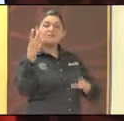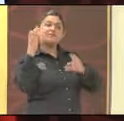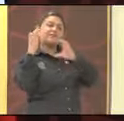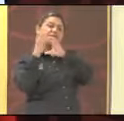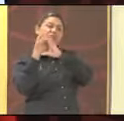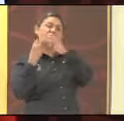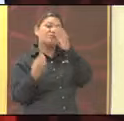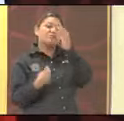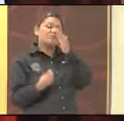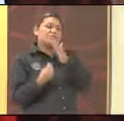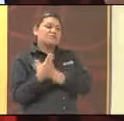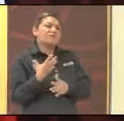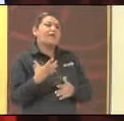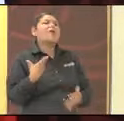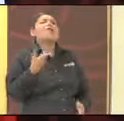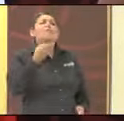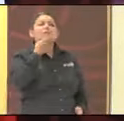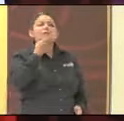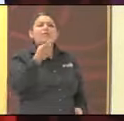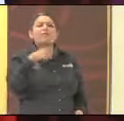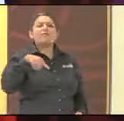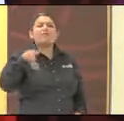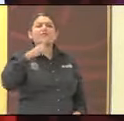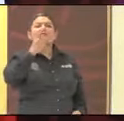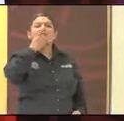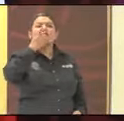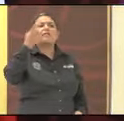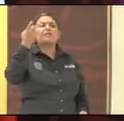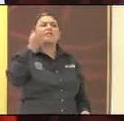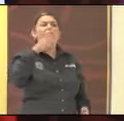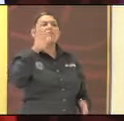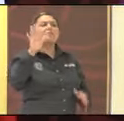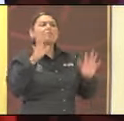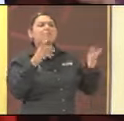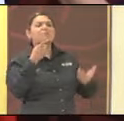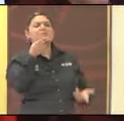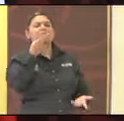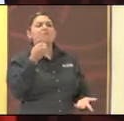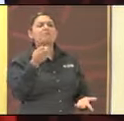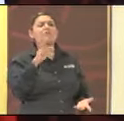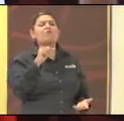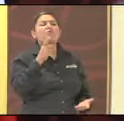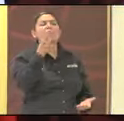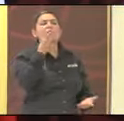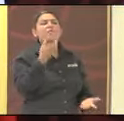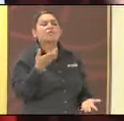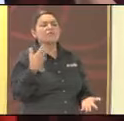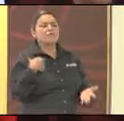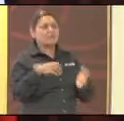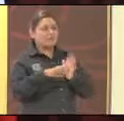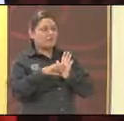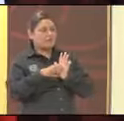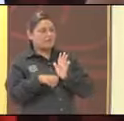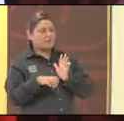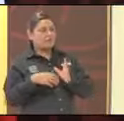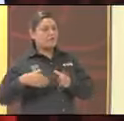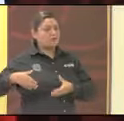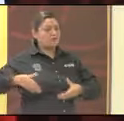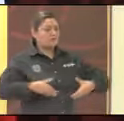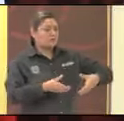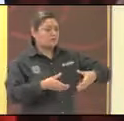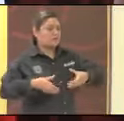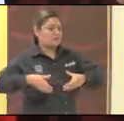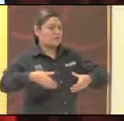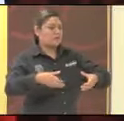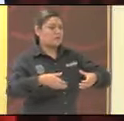eso? Yo quisiera verlos opinando de eso. ¿Por qué no opinan, por ejemplo, de los caminos rurales que estamos